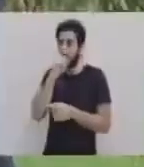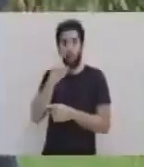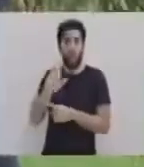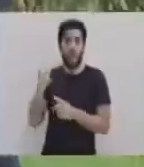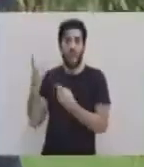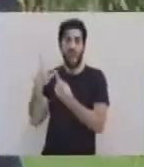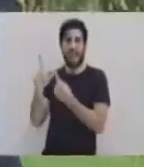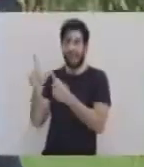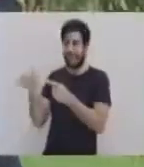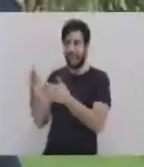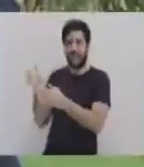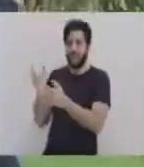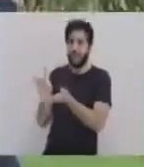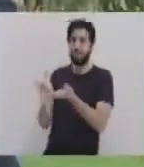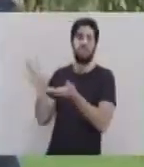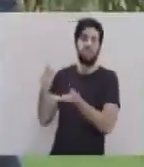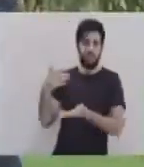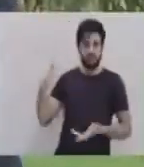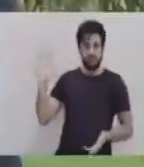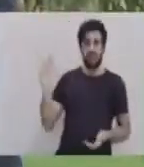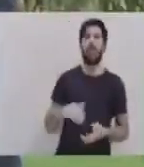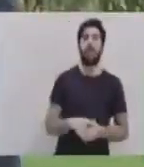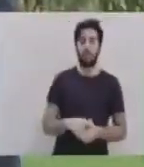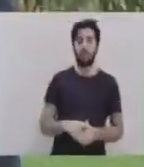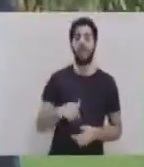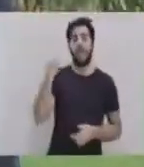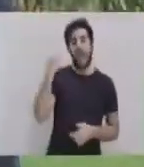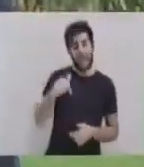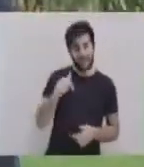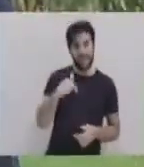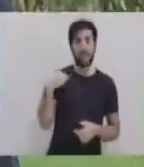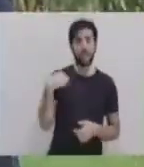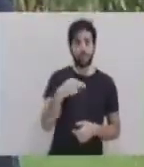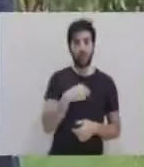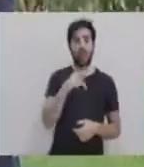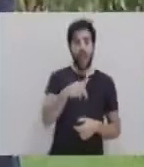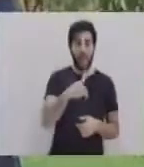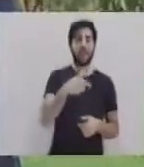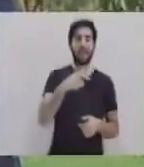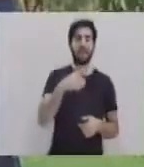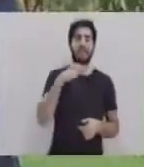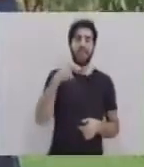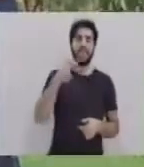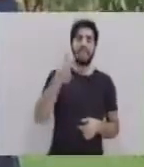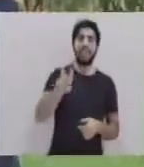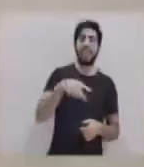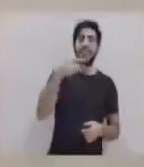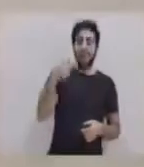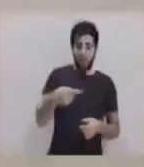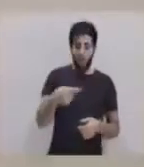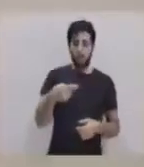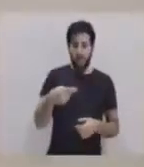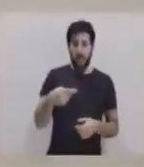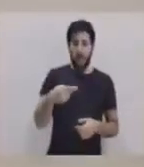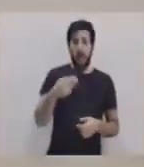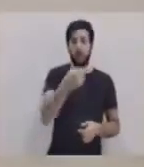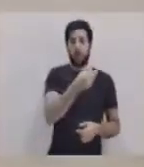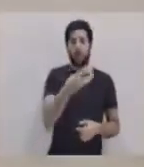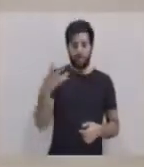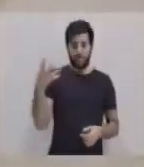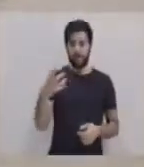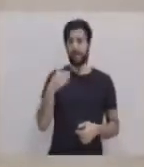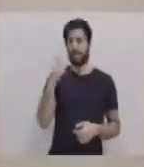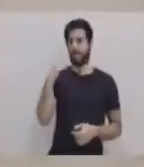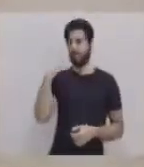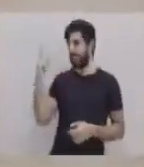necesitábamos tener la segunda derivada y para ello vamos a igualar a 0 esta función. Y decimos 0 es igual